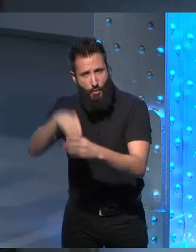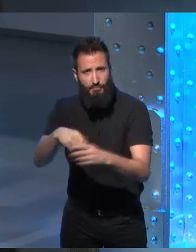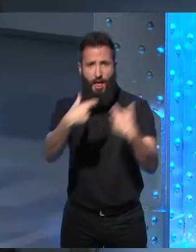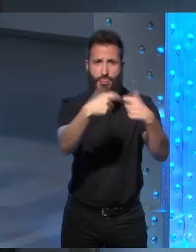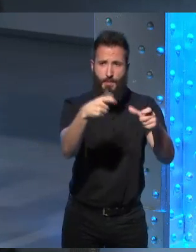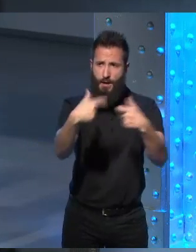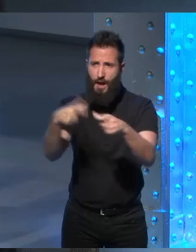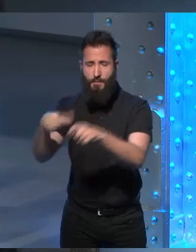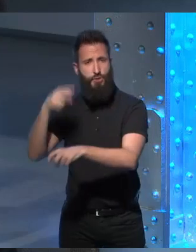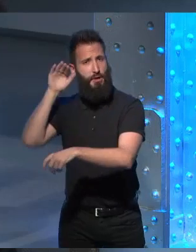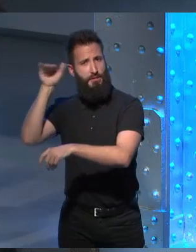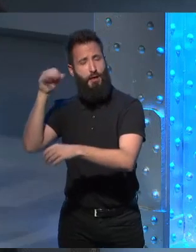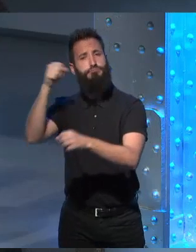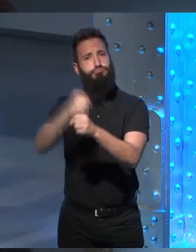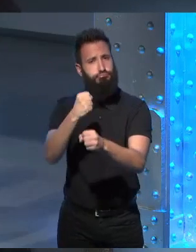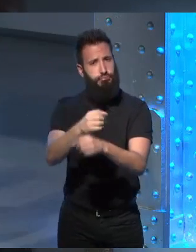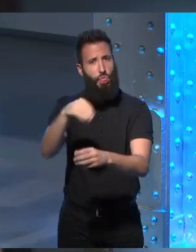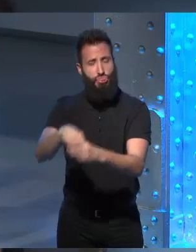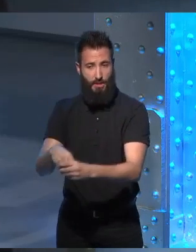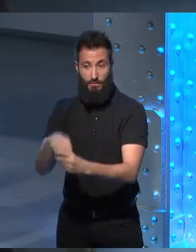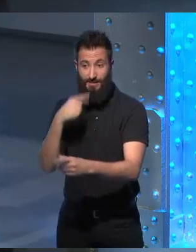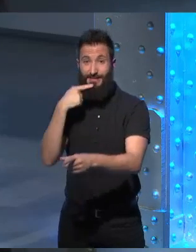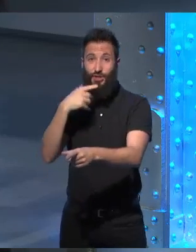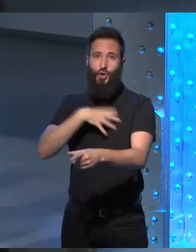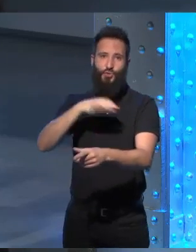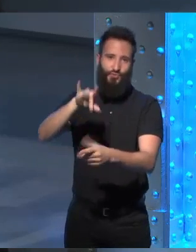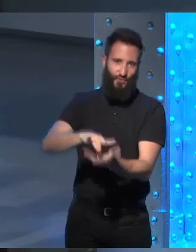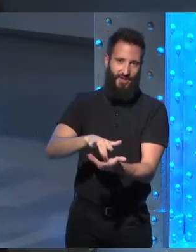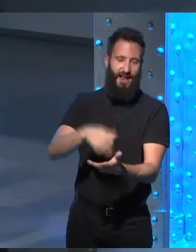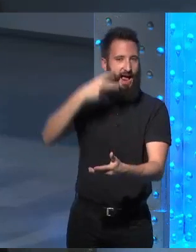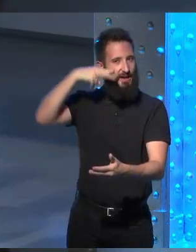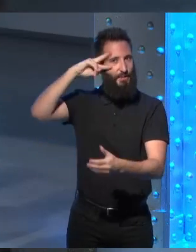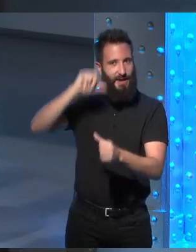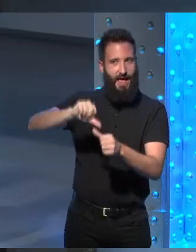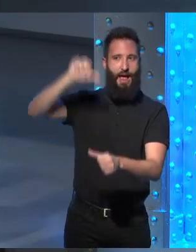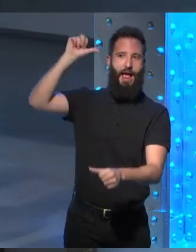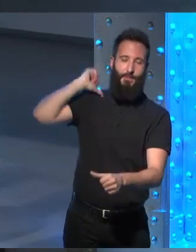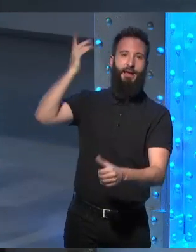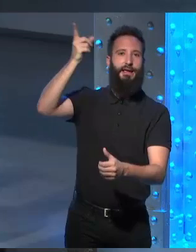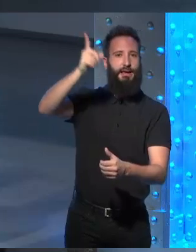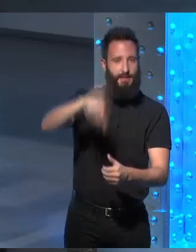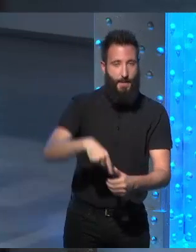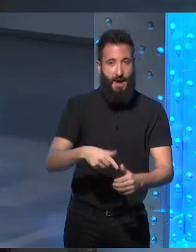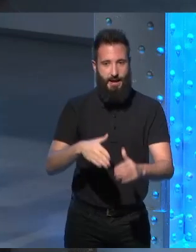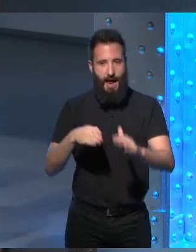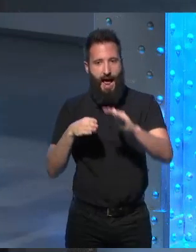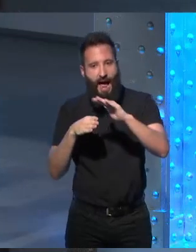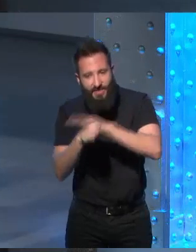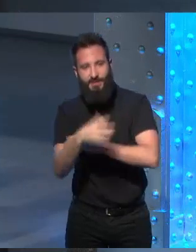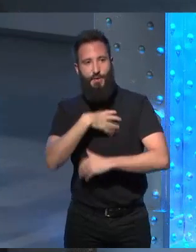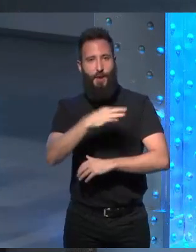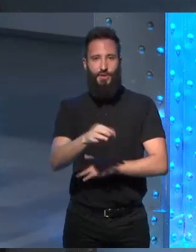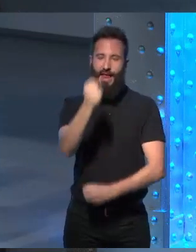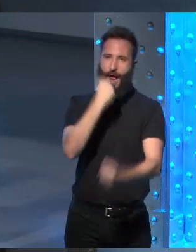pues eso, de internacional. Esto me da un bagaje, esto me da una accesibilidad a poder entender y